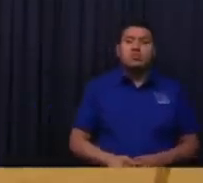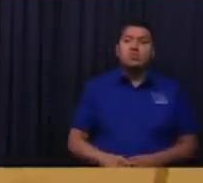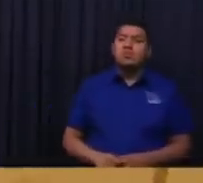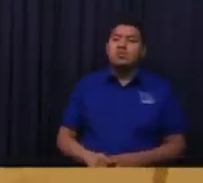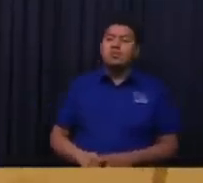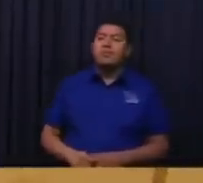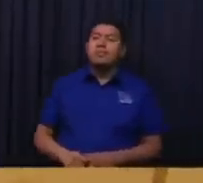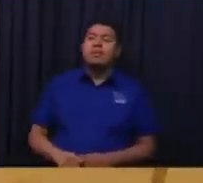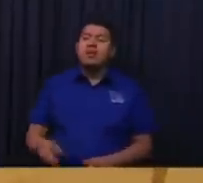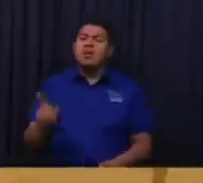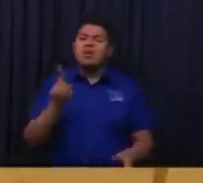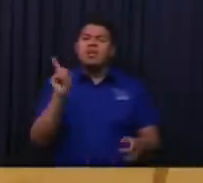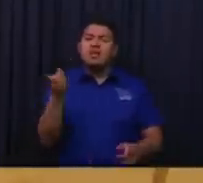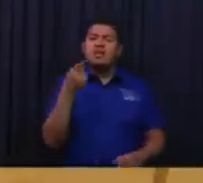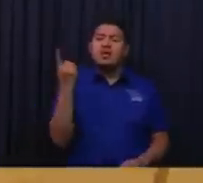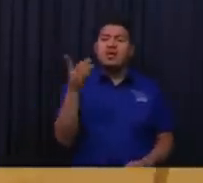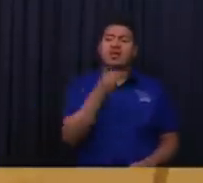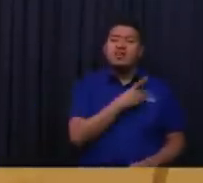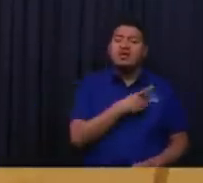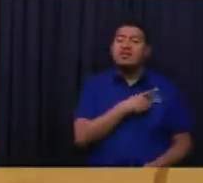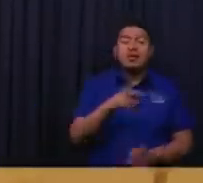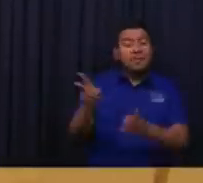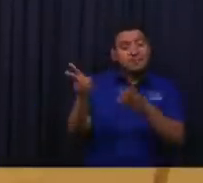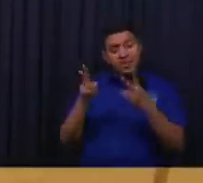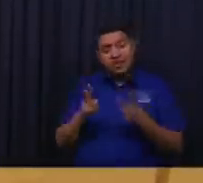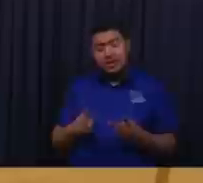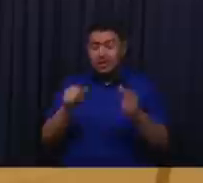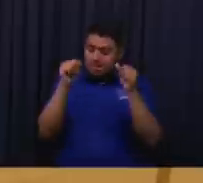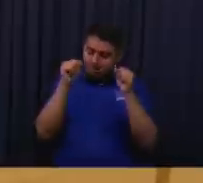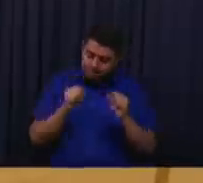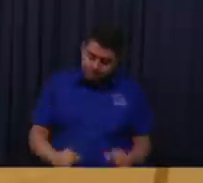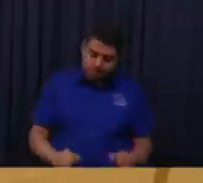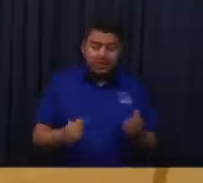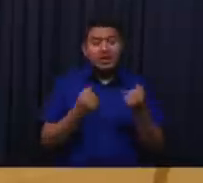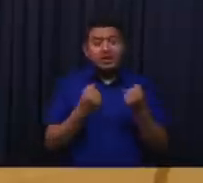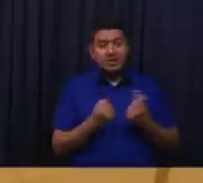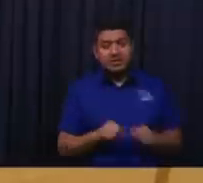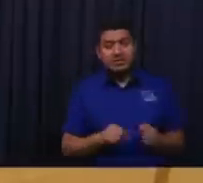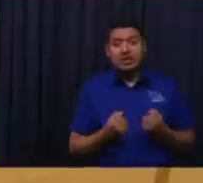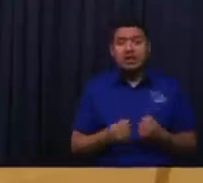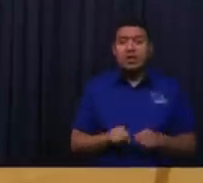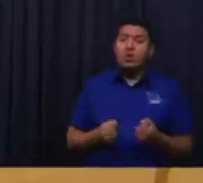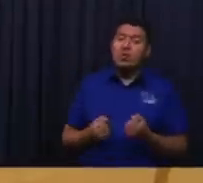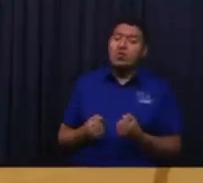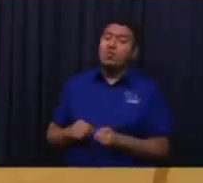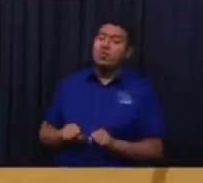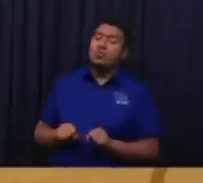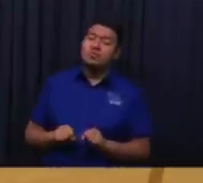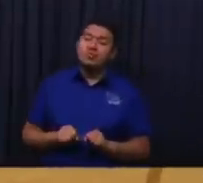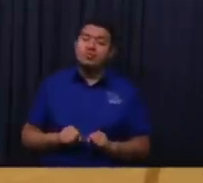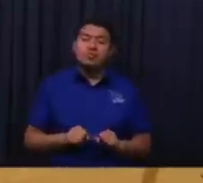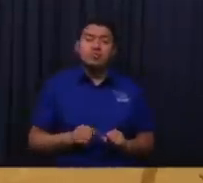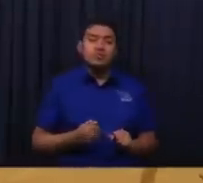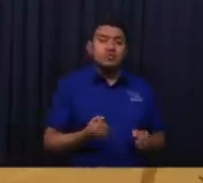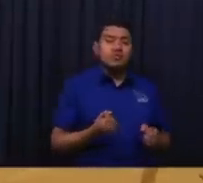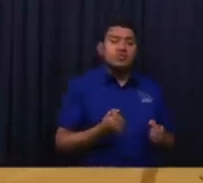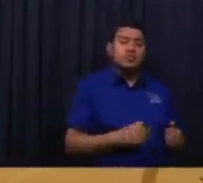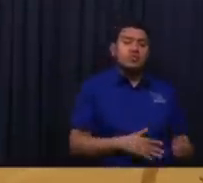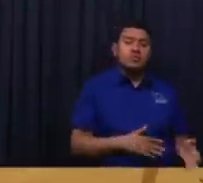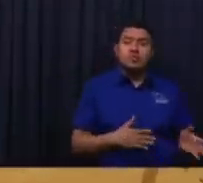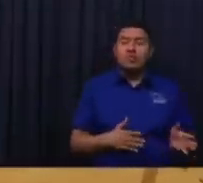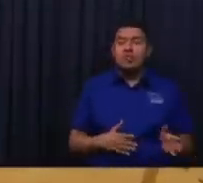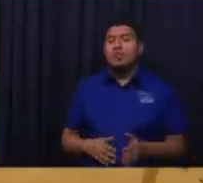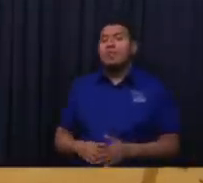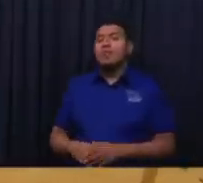¿Alguien más desea venir esta tarde al Señor? Mire qué sacrificio más glorioso, derramar su